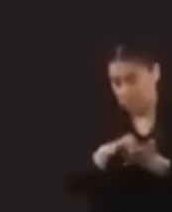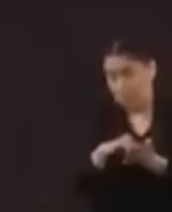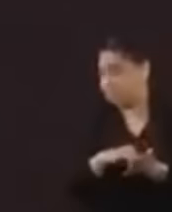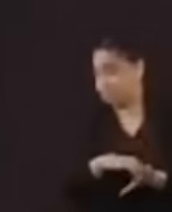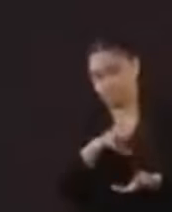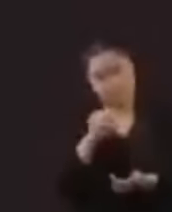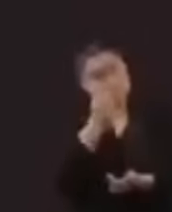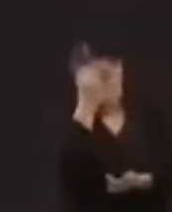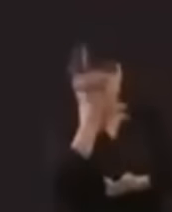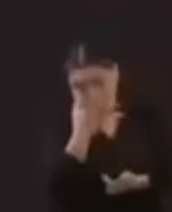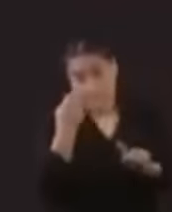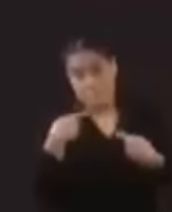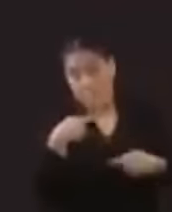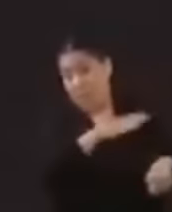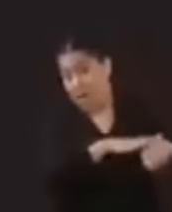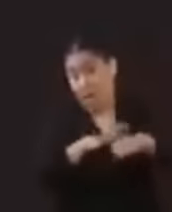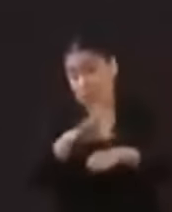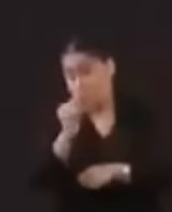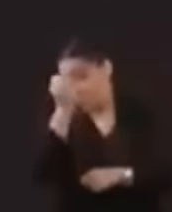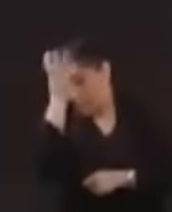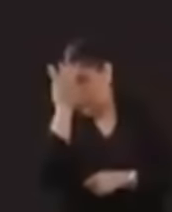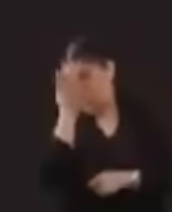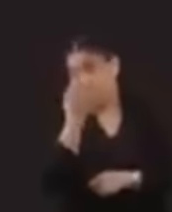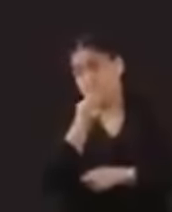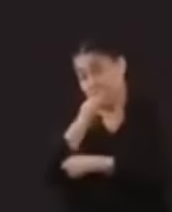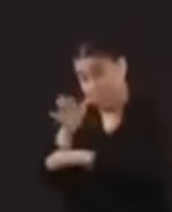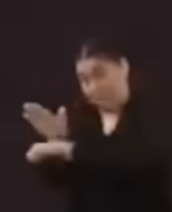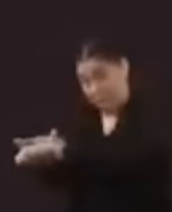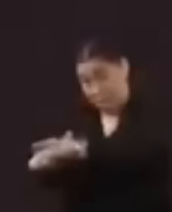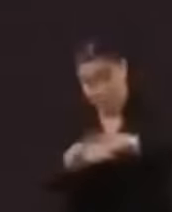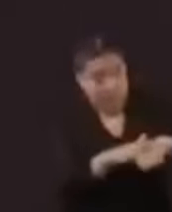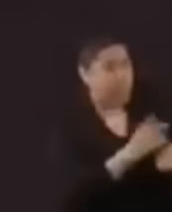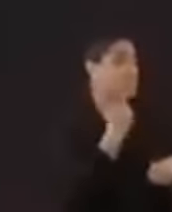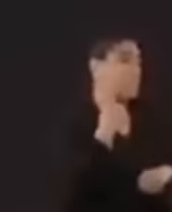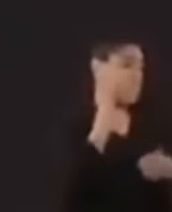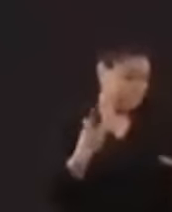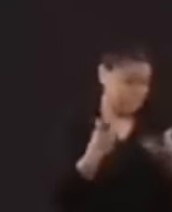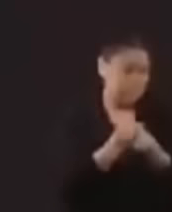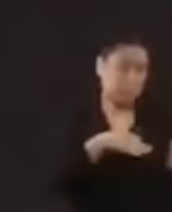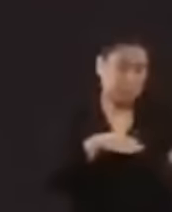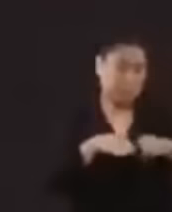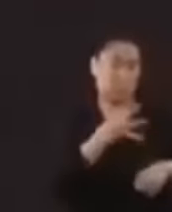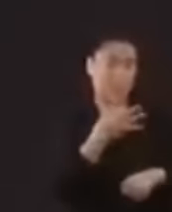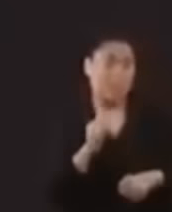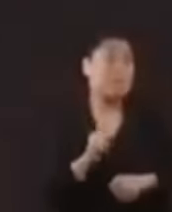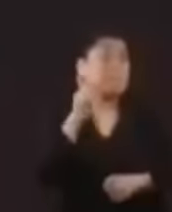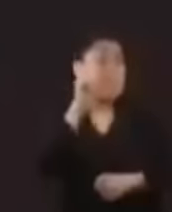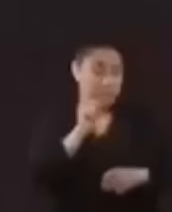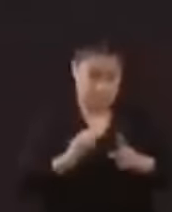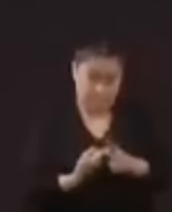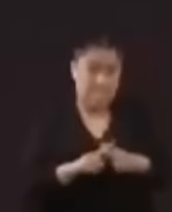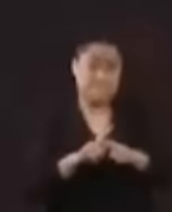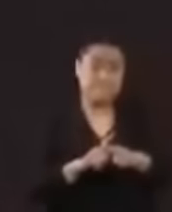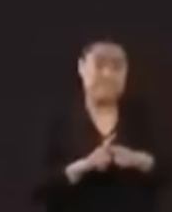y que no se le olvida a la gente. Esa es nuestra misión, diputadas y diputados de la Cuarta Transformación. La iniciaremos mañana y